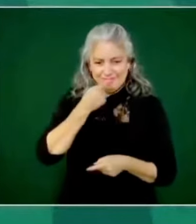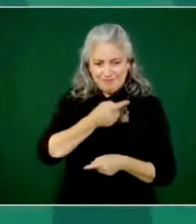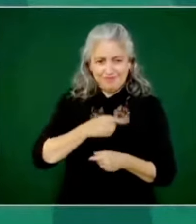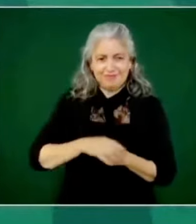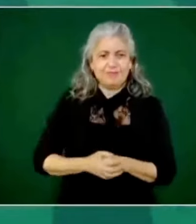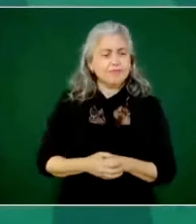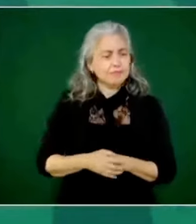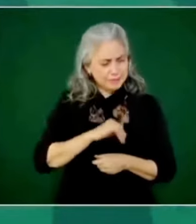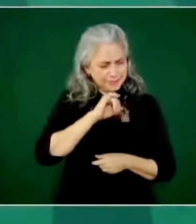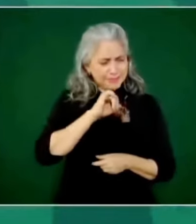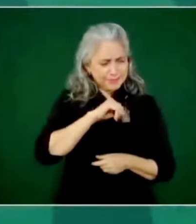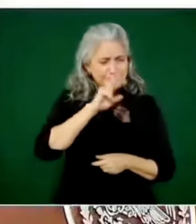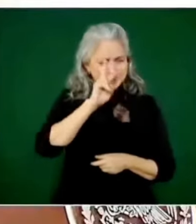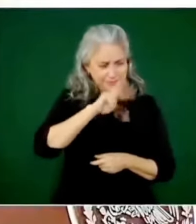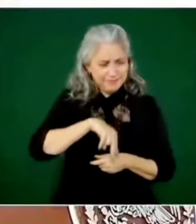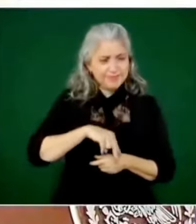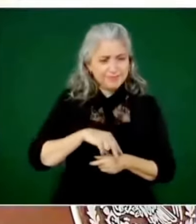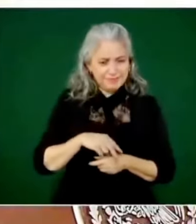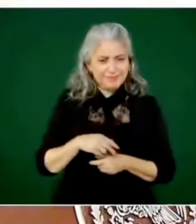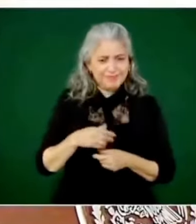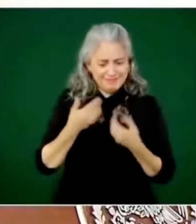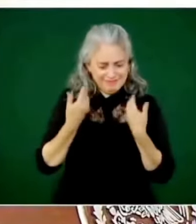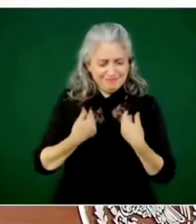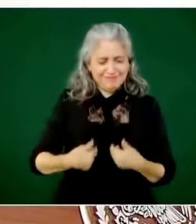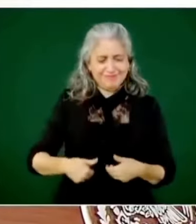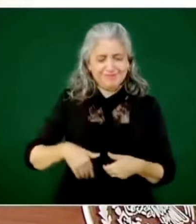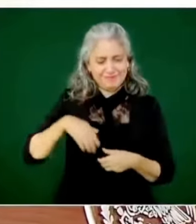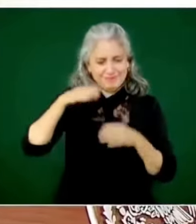mulas llegamos más lejos.